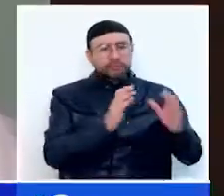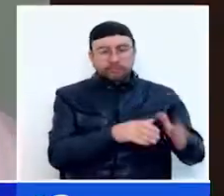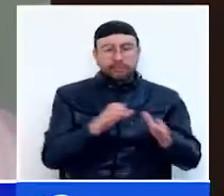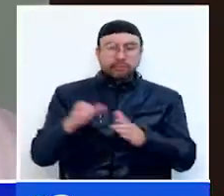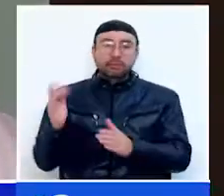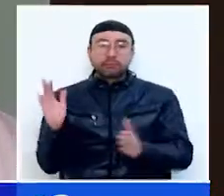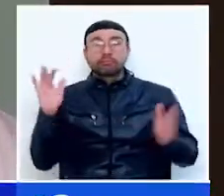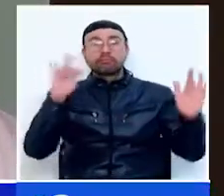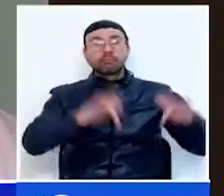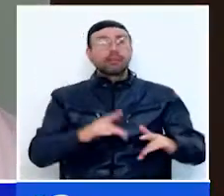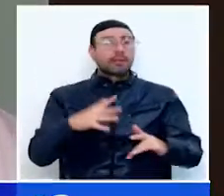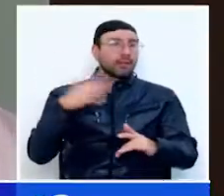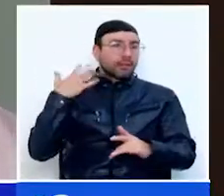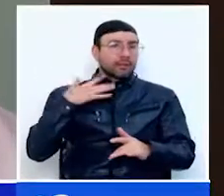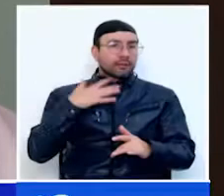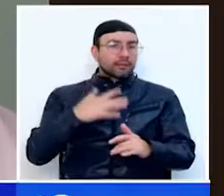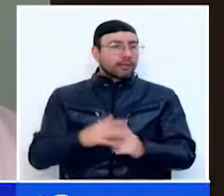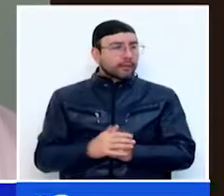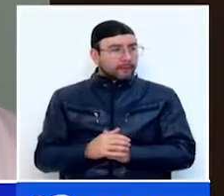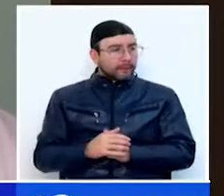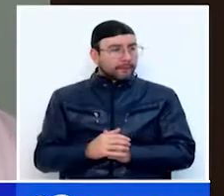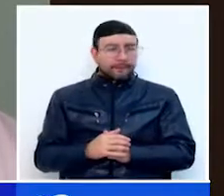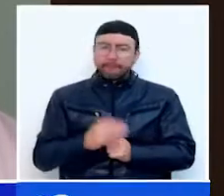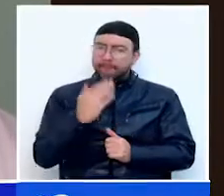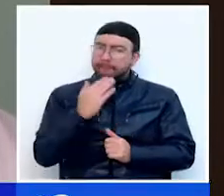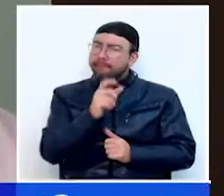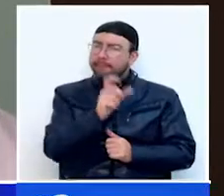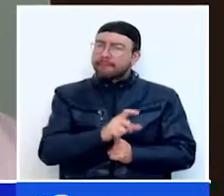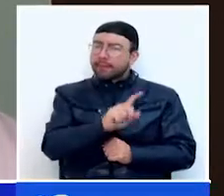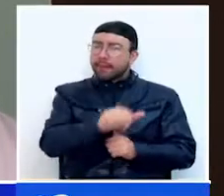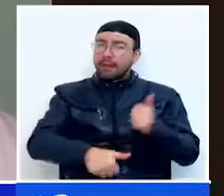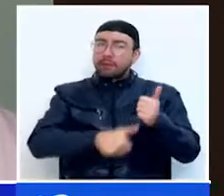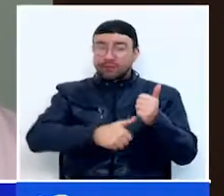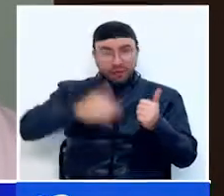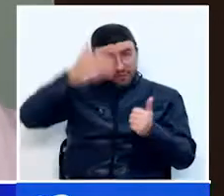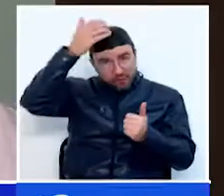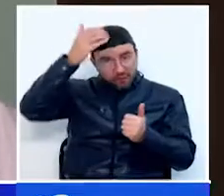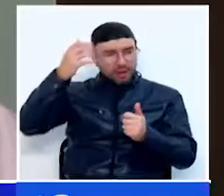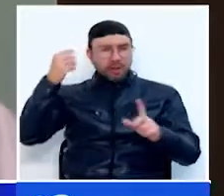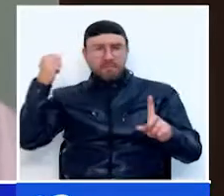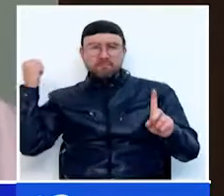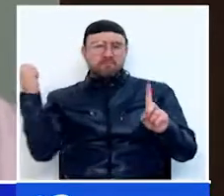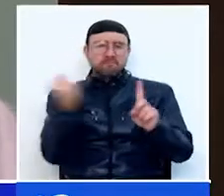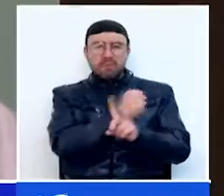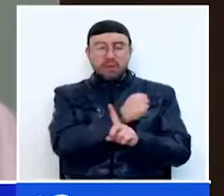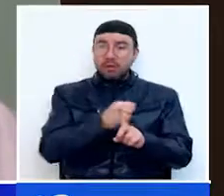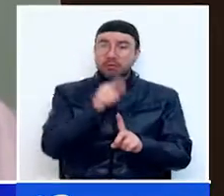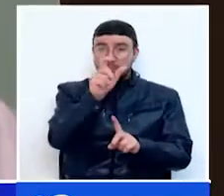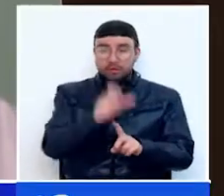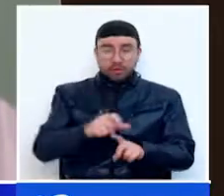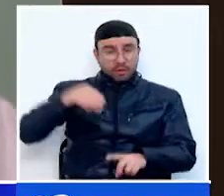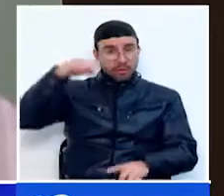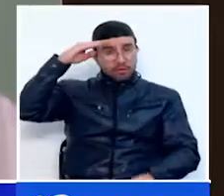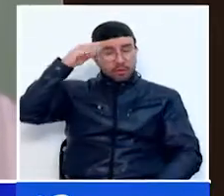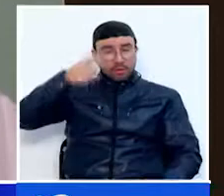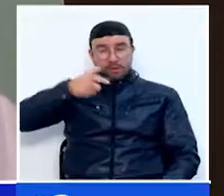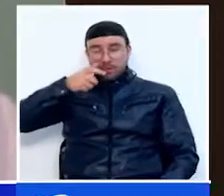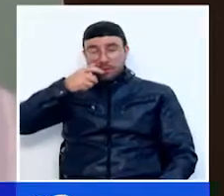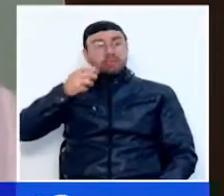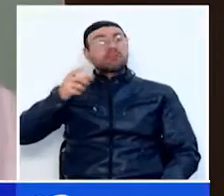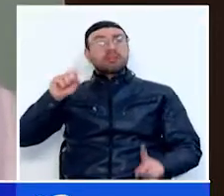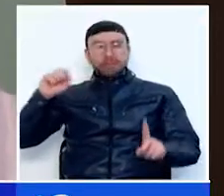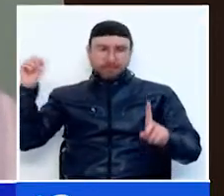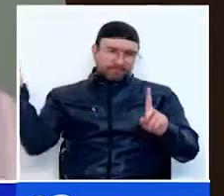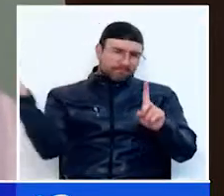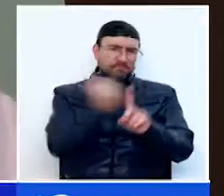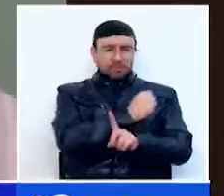Armenia. Esta semana una de nuestras auxiliares de enfermería fue víctima de agresión física, uno de nuestros porteros fue víctima de agresión física,